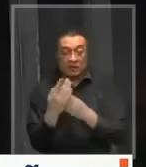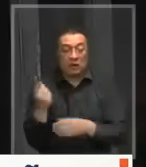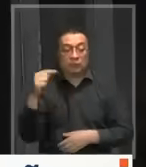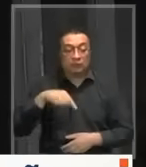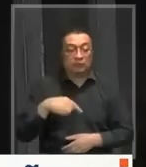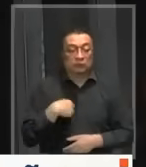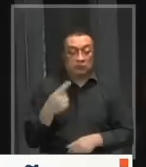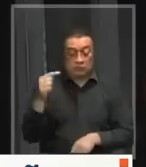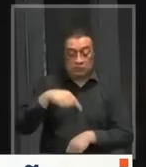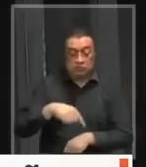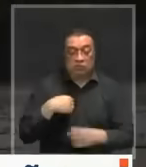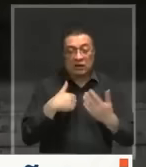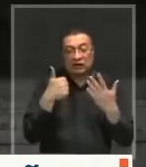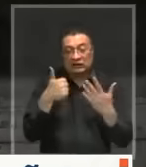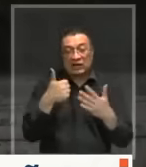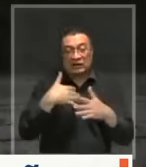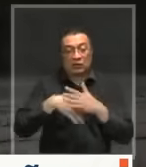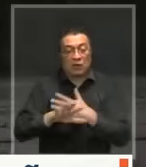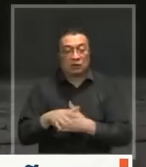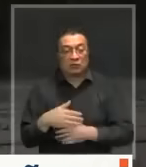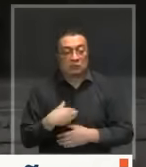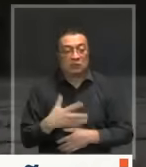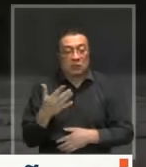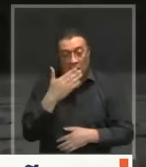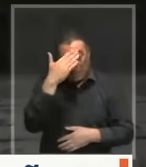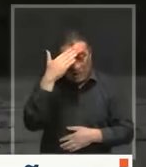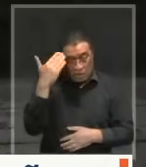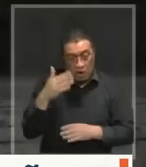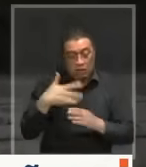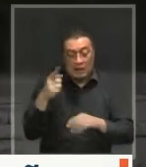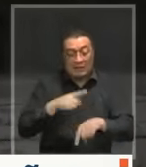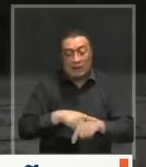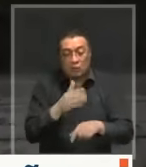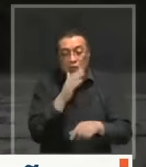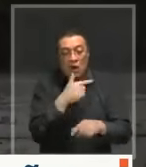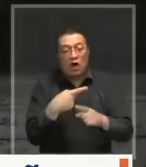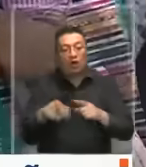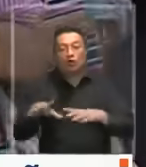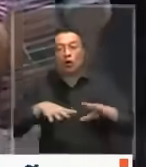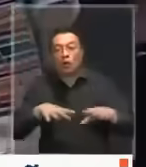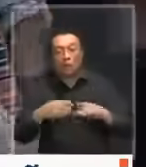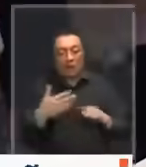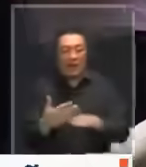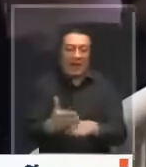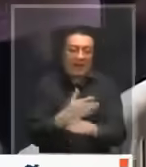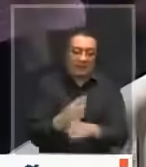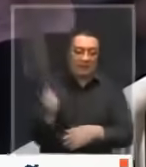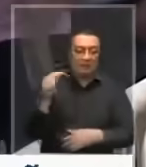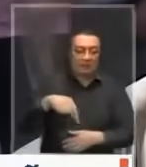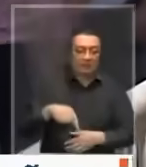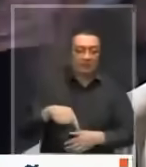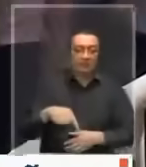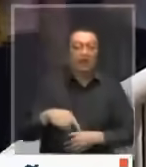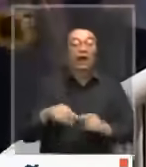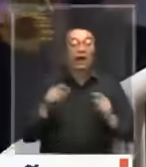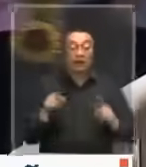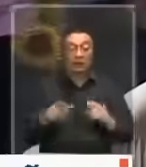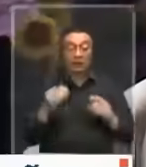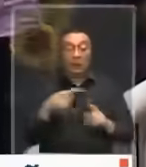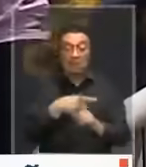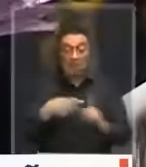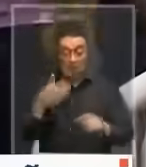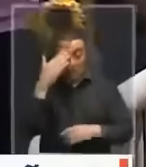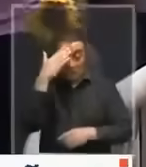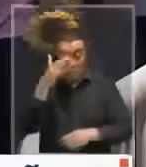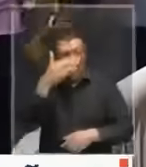como a las 6 y cuarto. Es que después hace mucho calor y no hay mucho tiempo. Tengo otras cosas que hacer. Y es que tal como dice, mediodía y